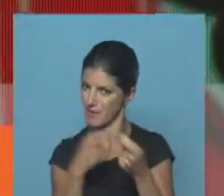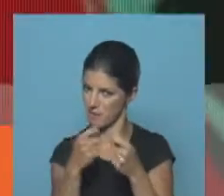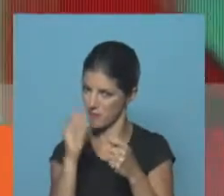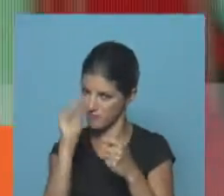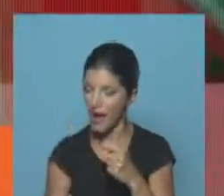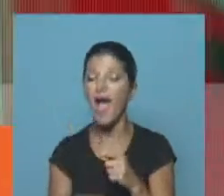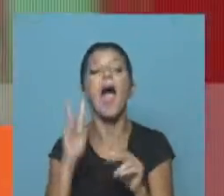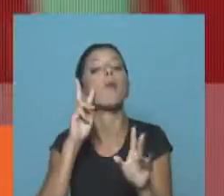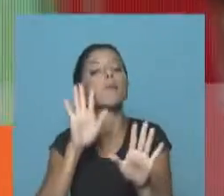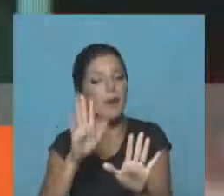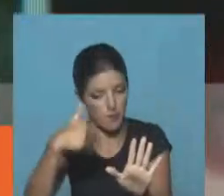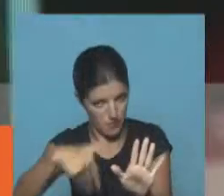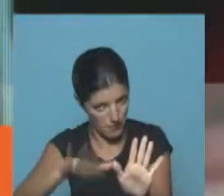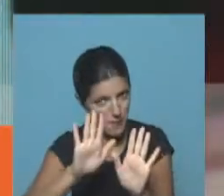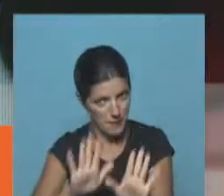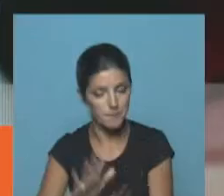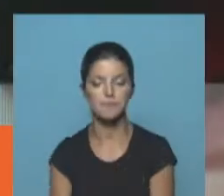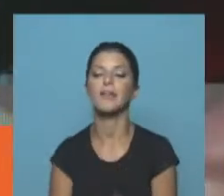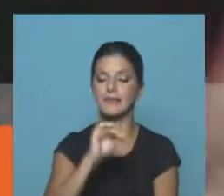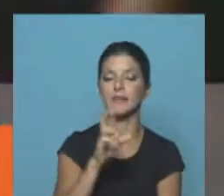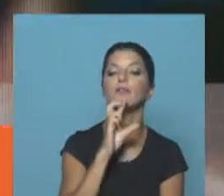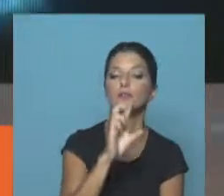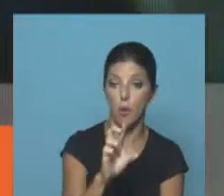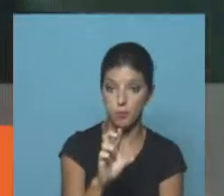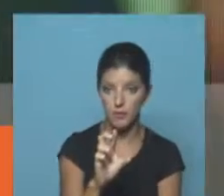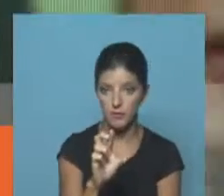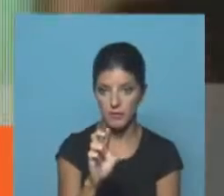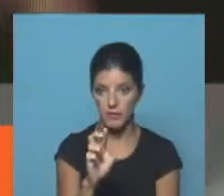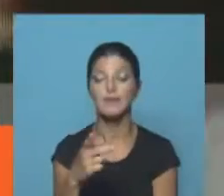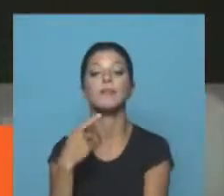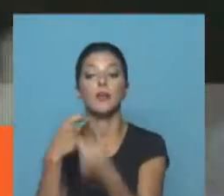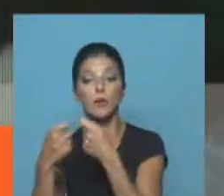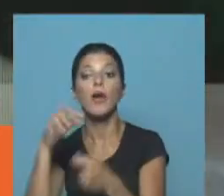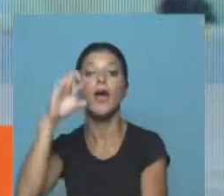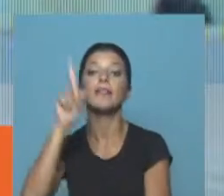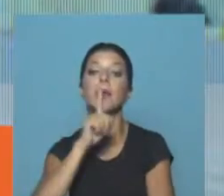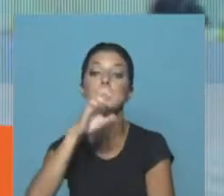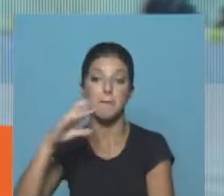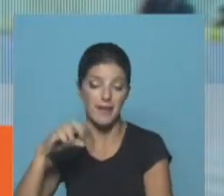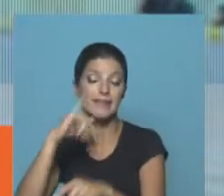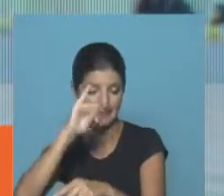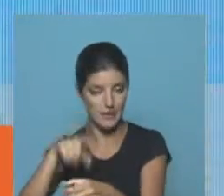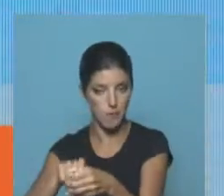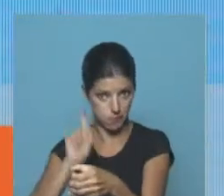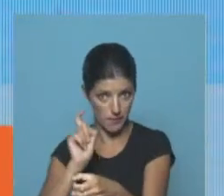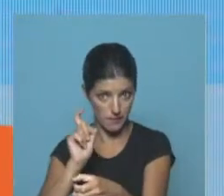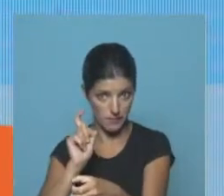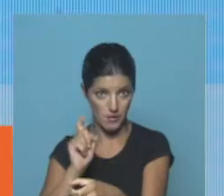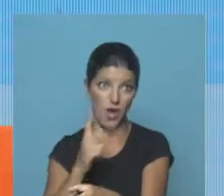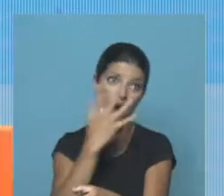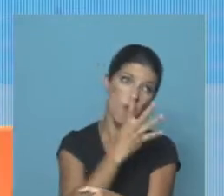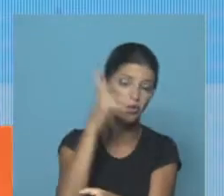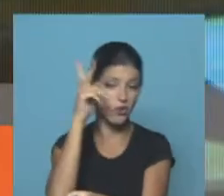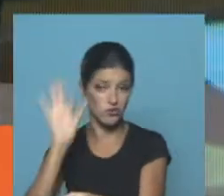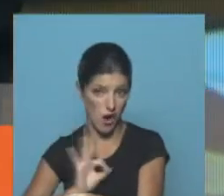Ok, Trump efectivamente retiró a Estados Unidos dentro de las negociaciones del TPP. Eso es en 4 o 8 años. Vamos